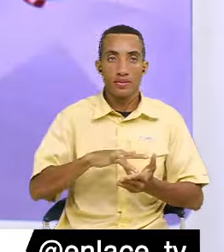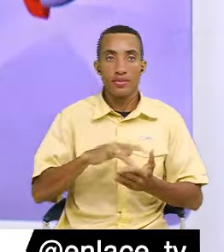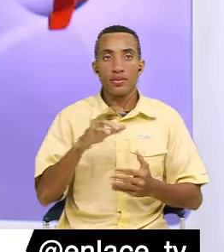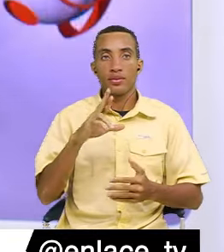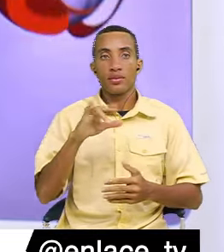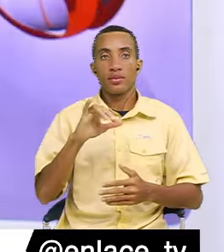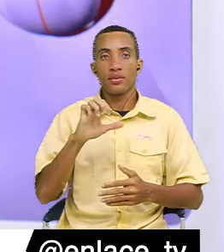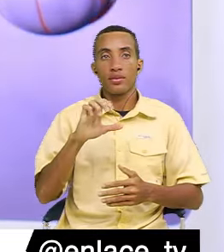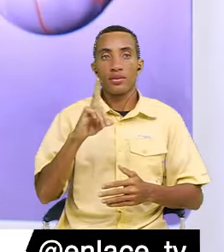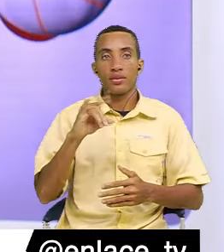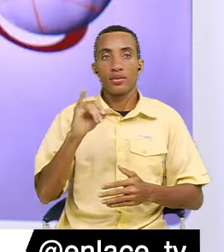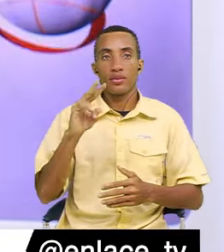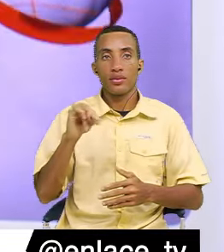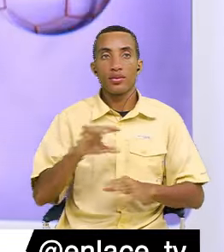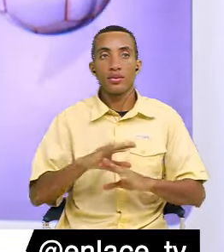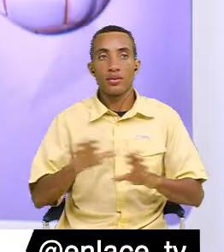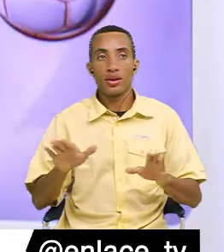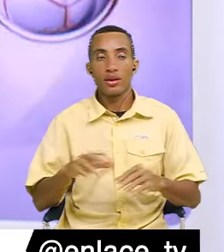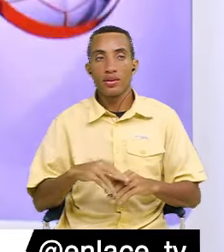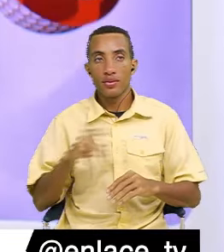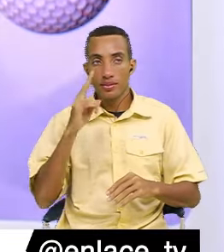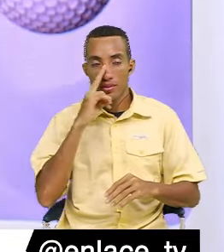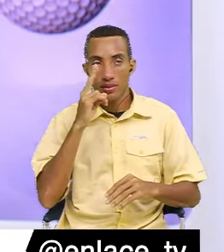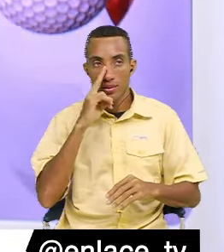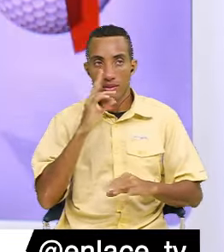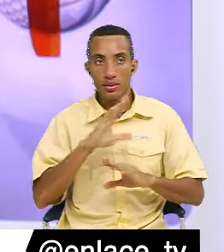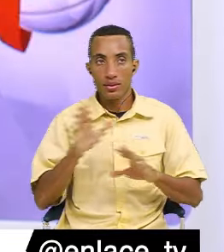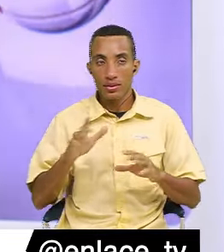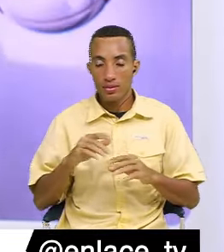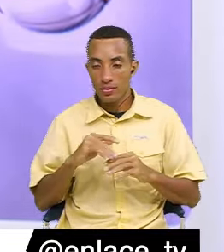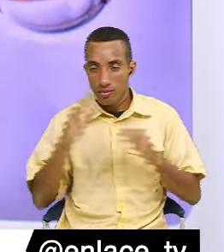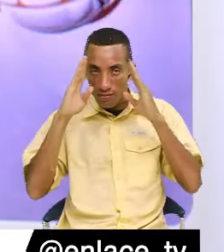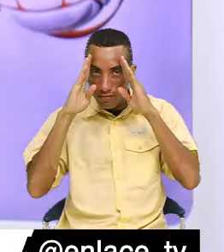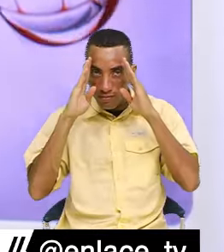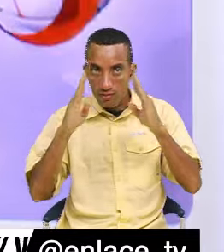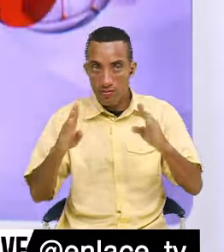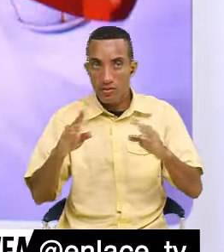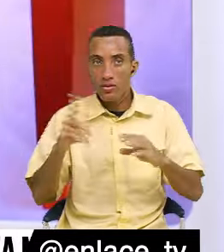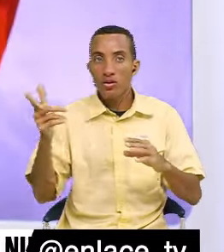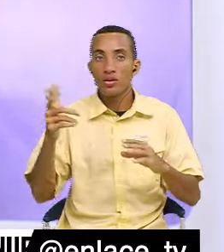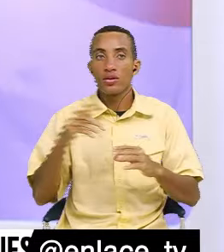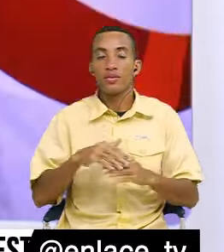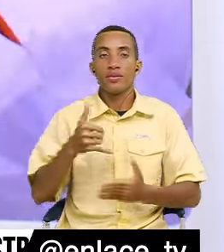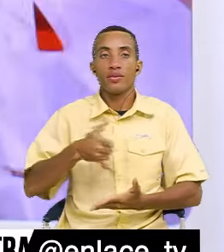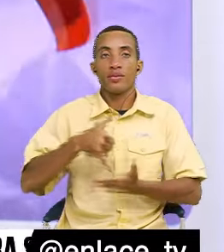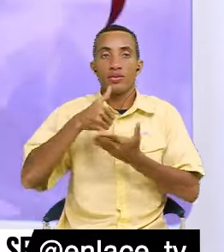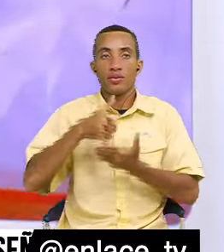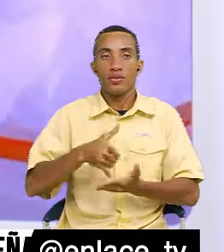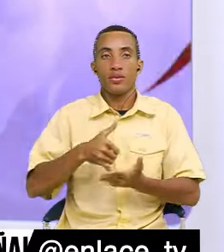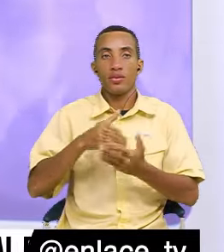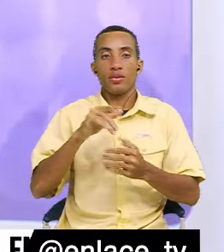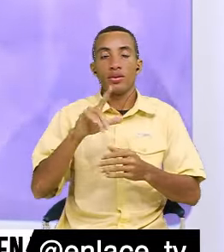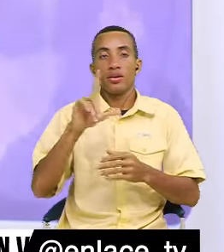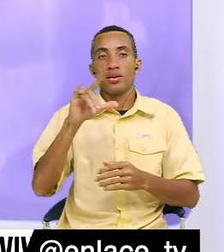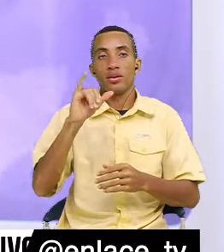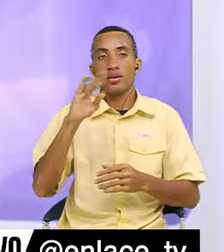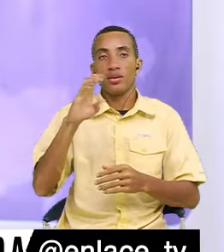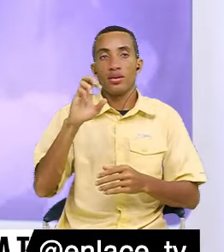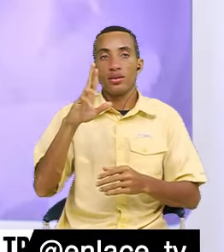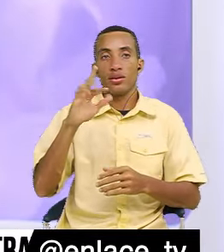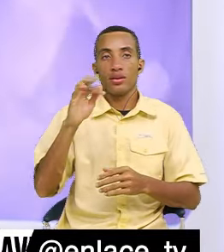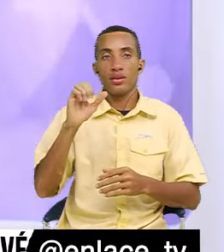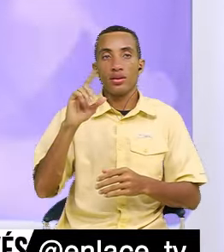asistente técnico. Todo apunta a que Nacional pues esté concentrado en lo que es el partido de Copa Libertadores a mitad de semana de la que viene, ya en el